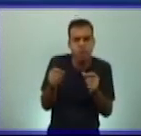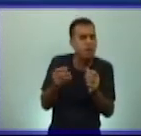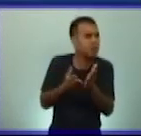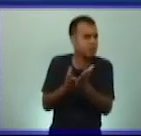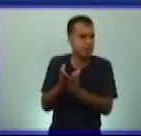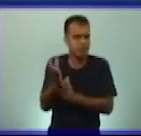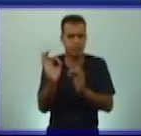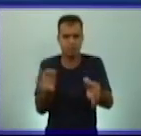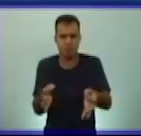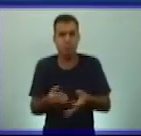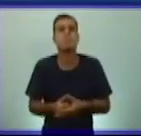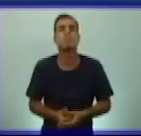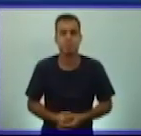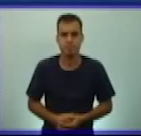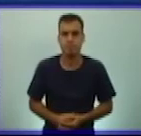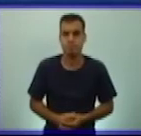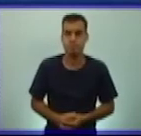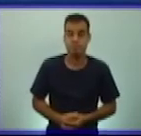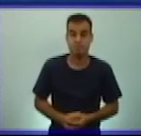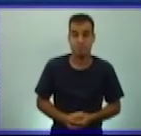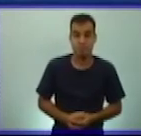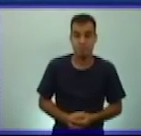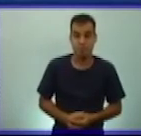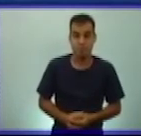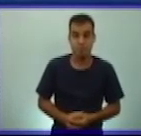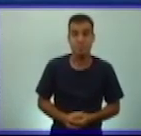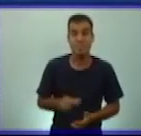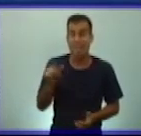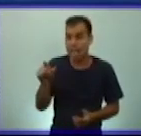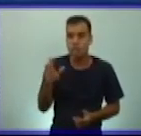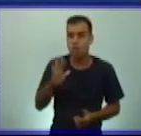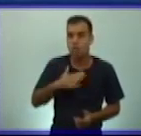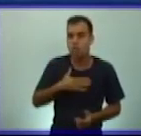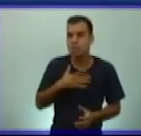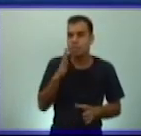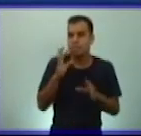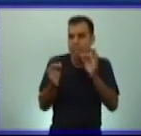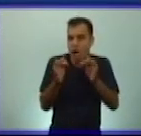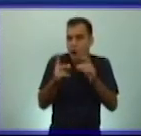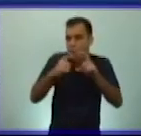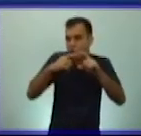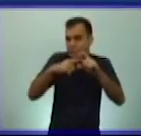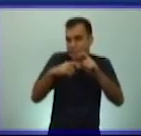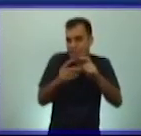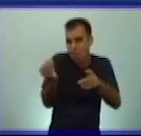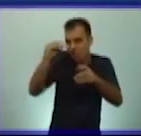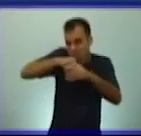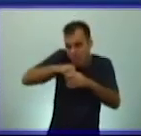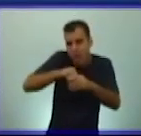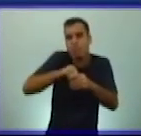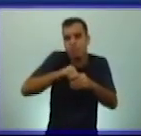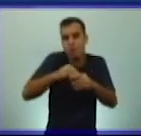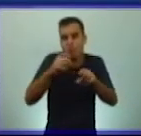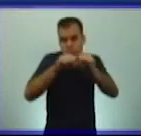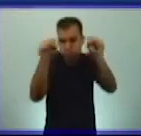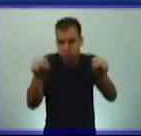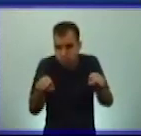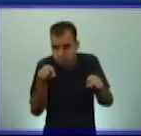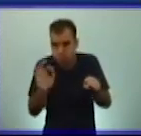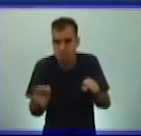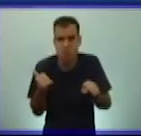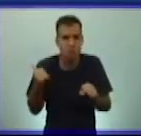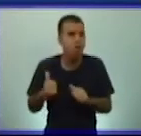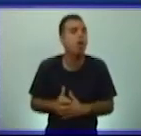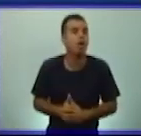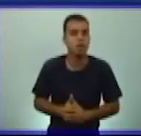sea constante es un indicador que se conserva el contenido de energía en el circuito. Además, usted tiene